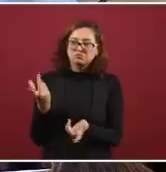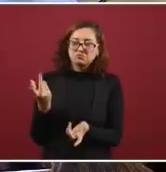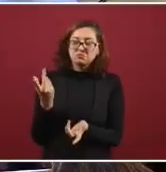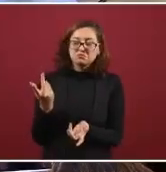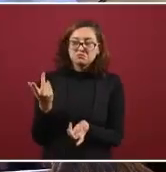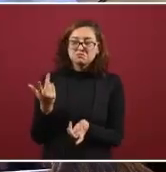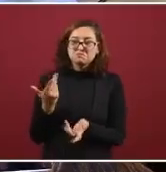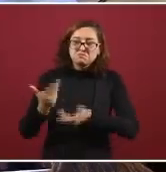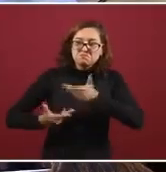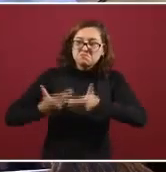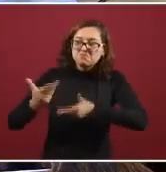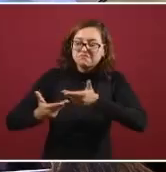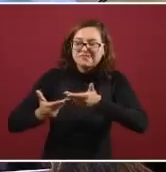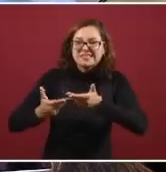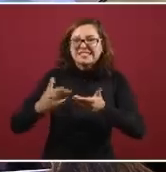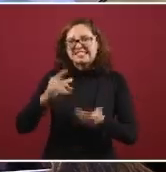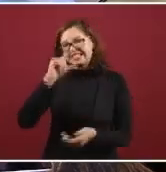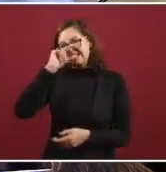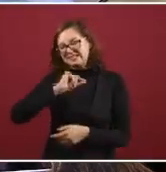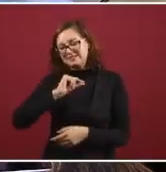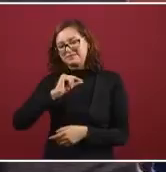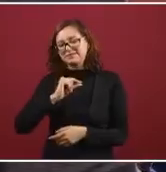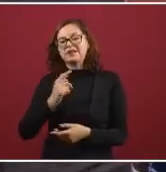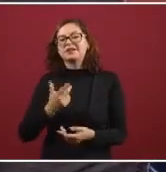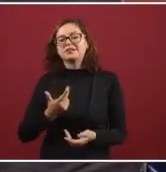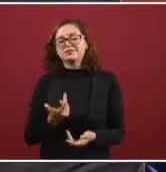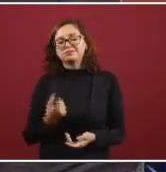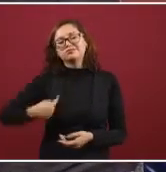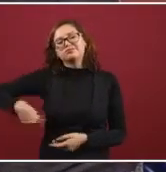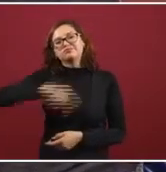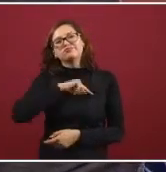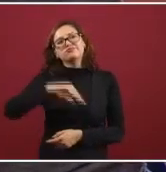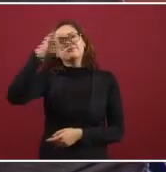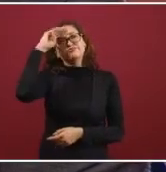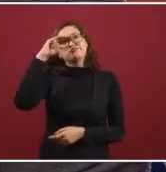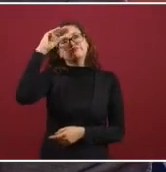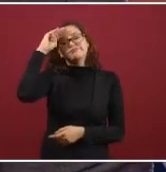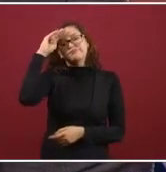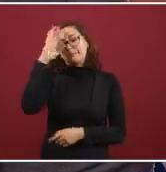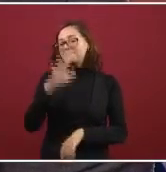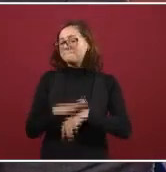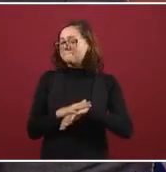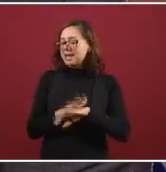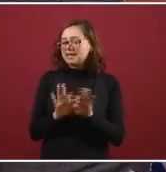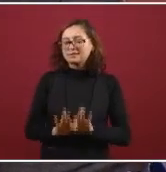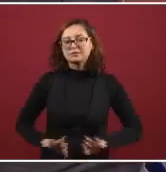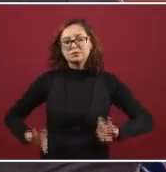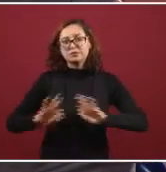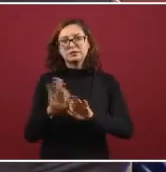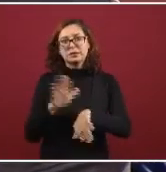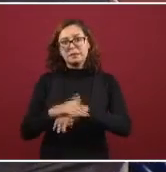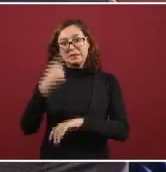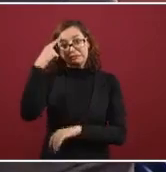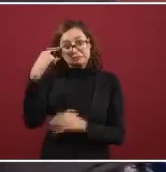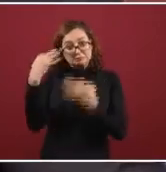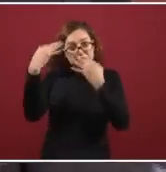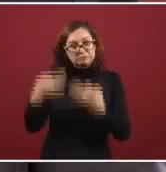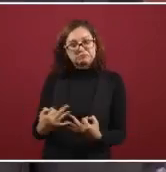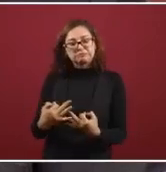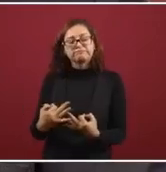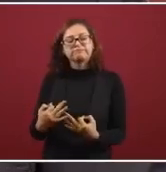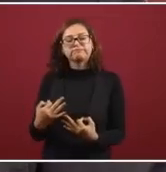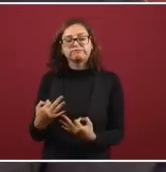esperaban. Entonces, a nosotros nos parece que lo más sensato que podríamos hacer